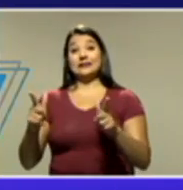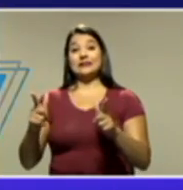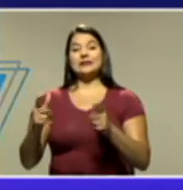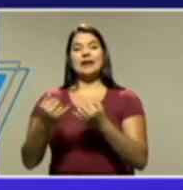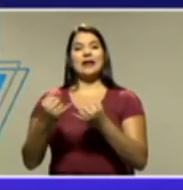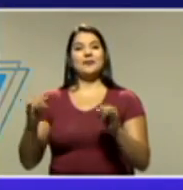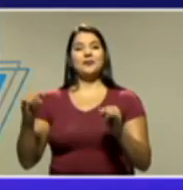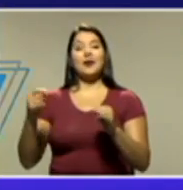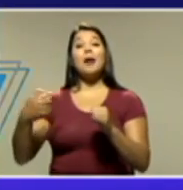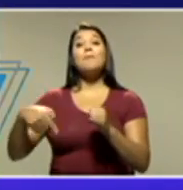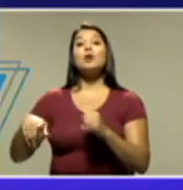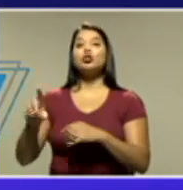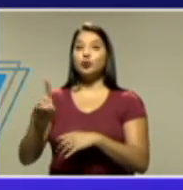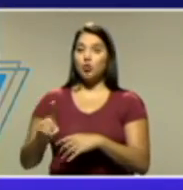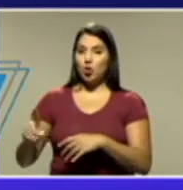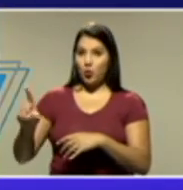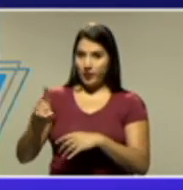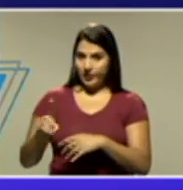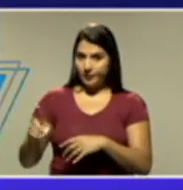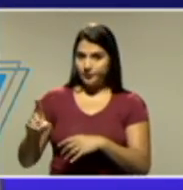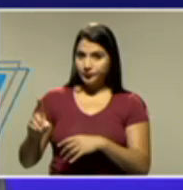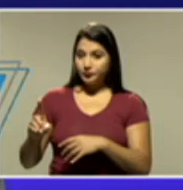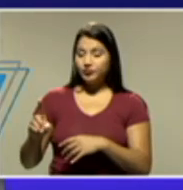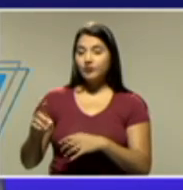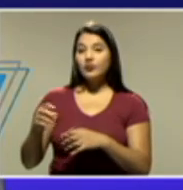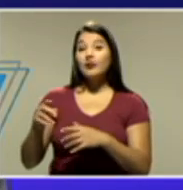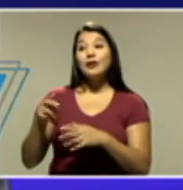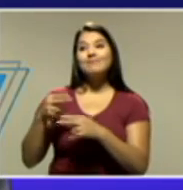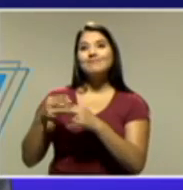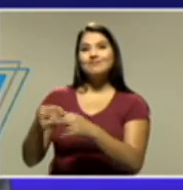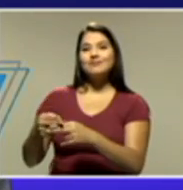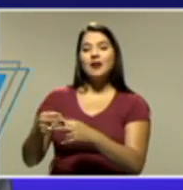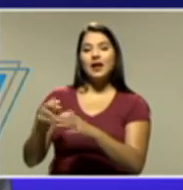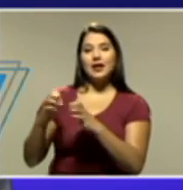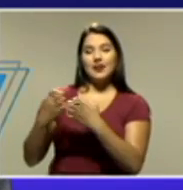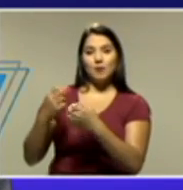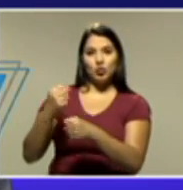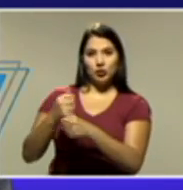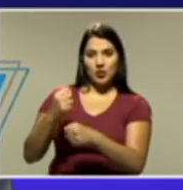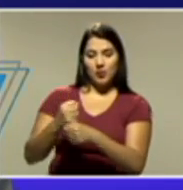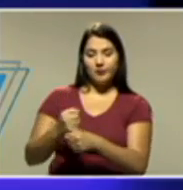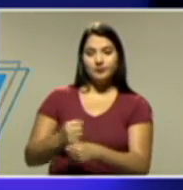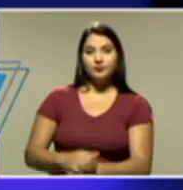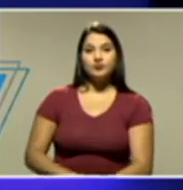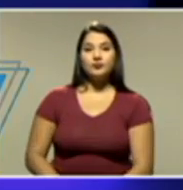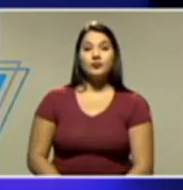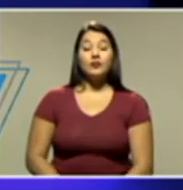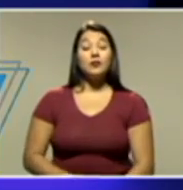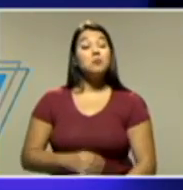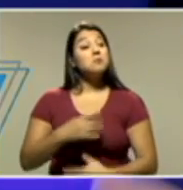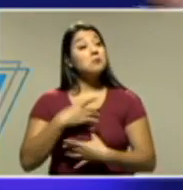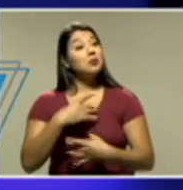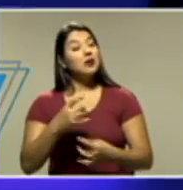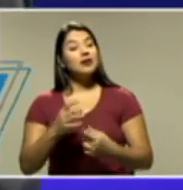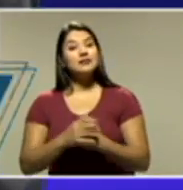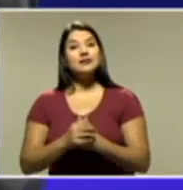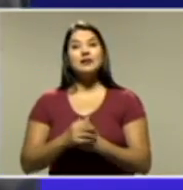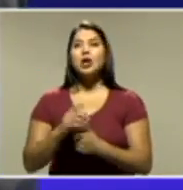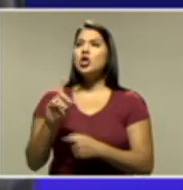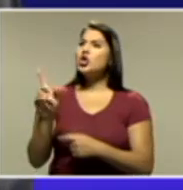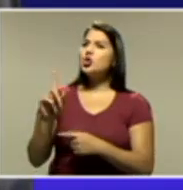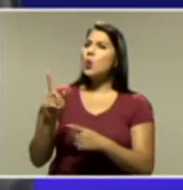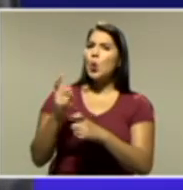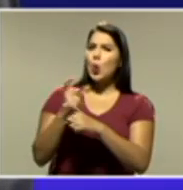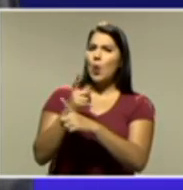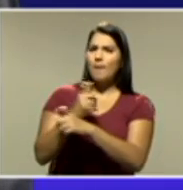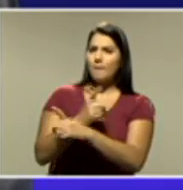la toma de posesión del gobierno municipal el 1 de enero de este año. Así que no es tan